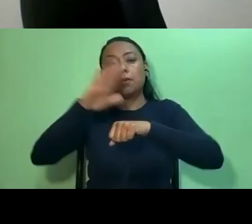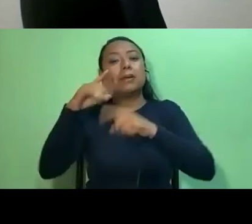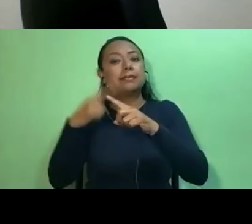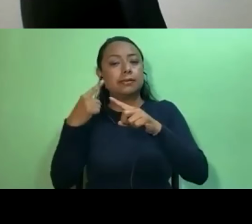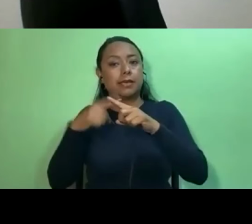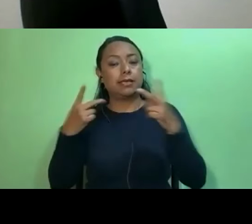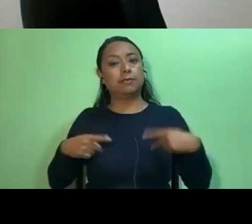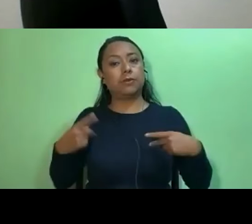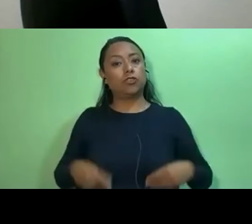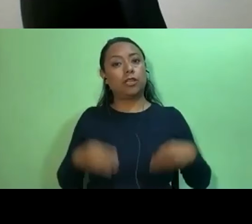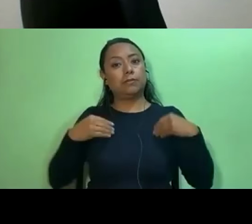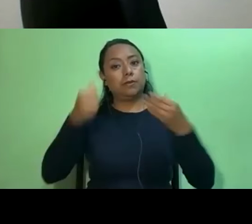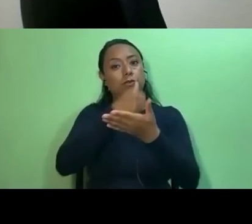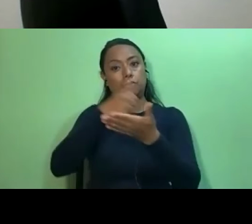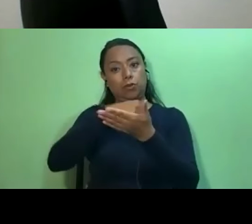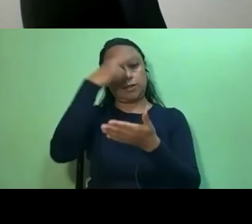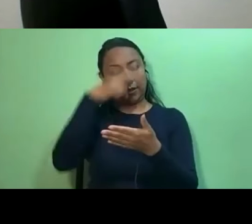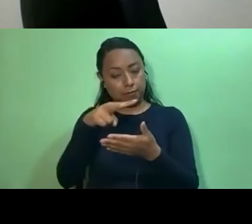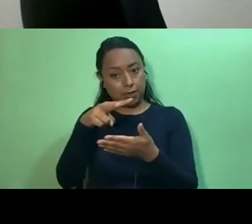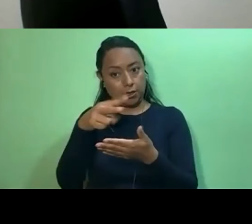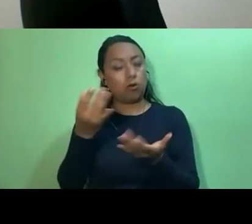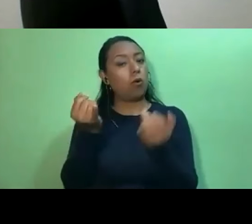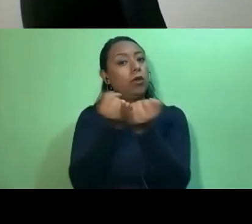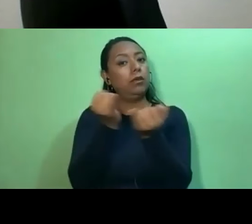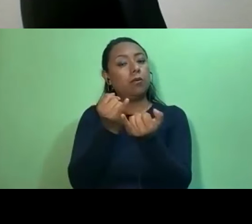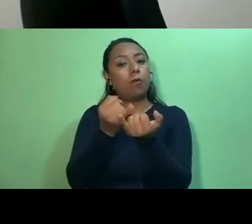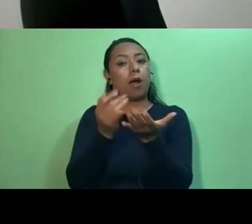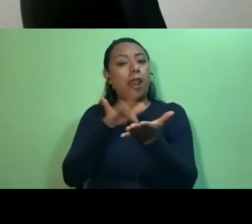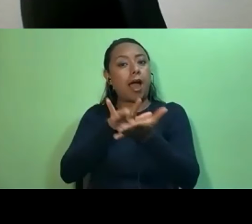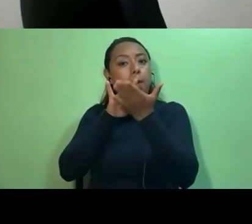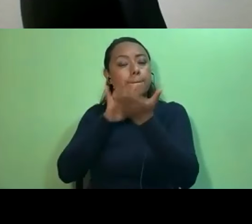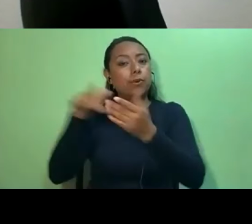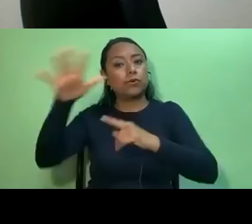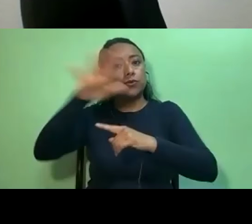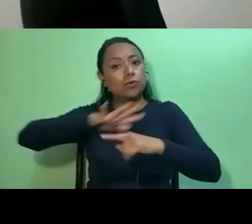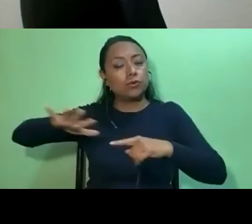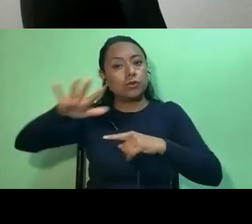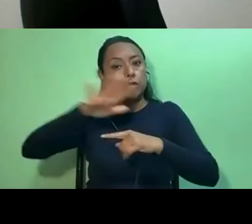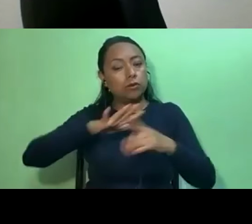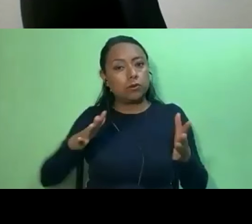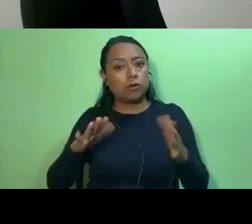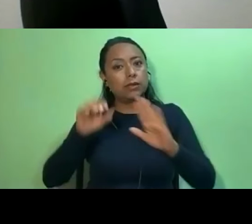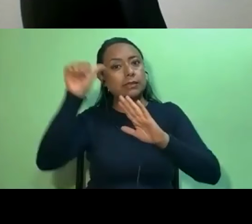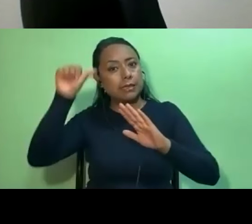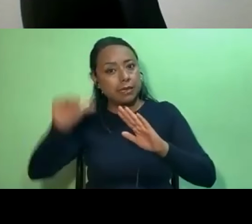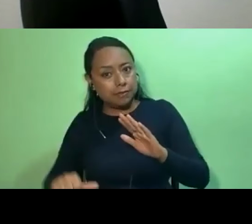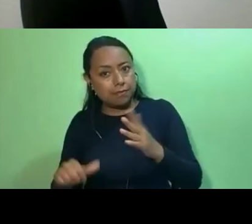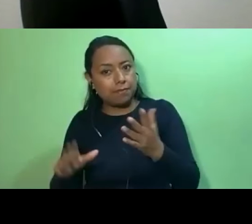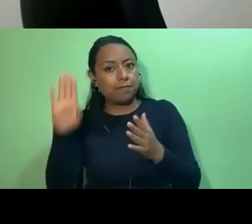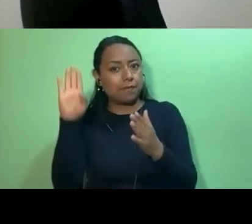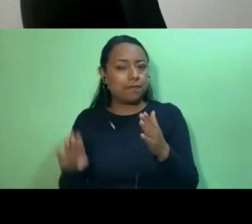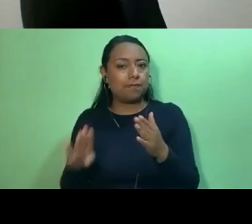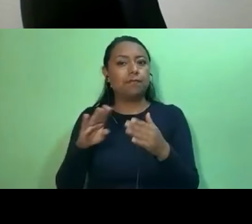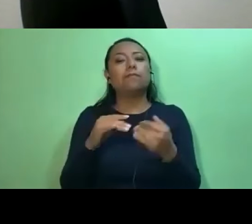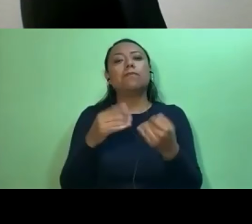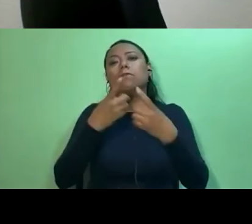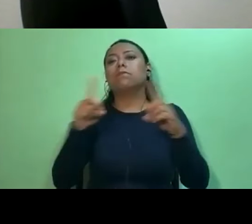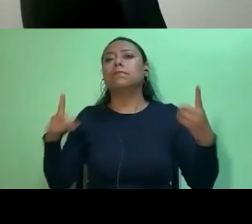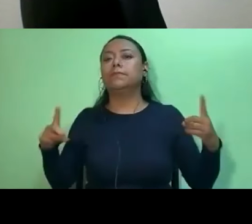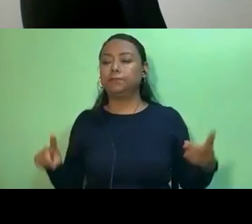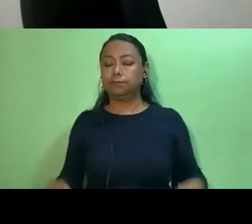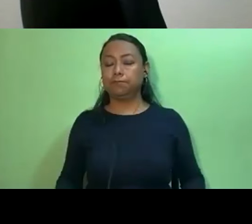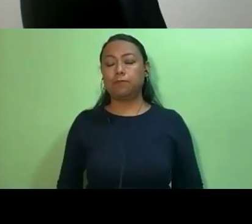capitalinos, específicamente también en apoyo a los sectores de bajo índice de desarrollo. Maestro Meraz,